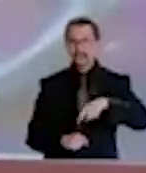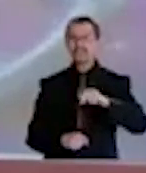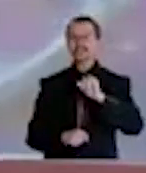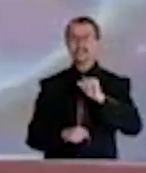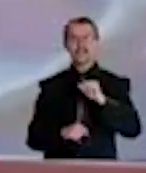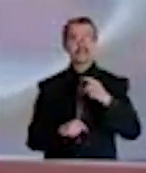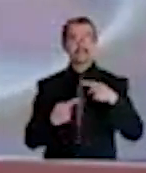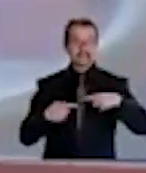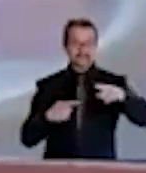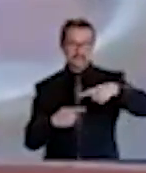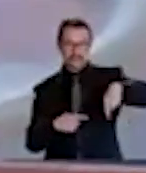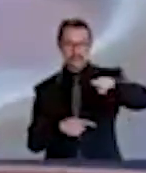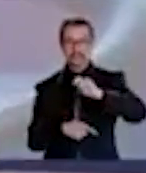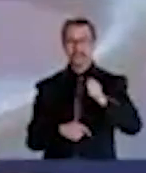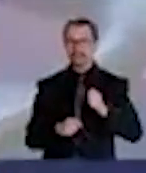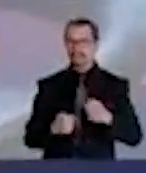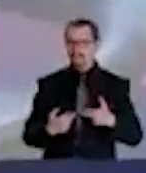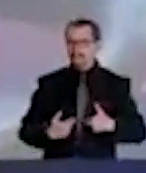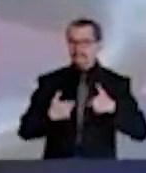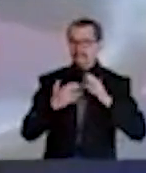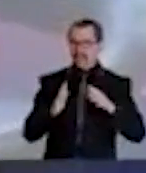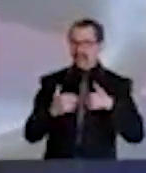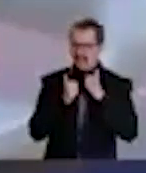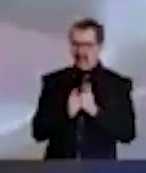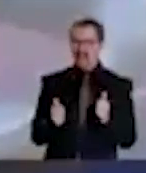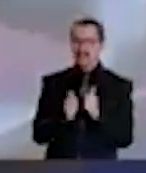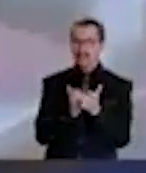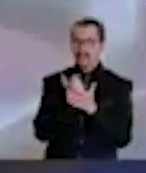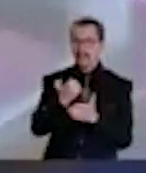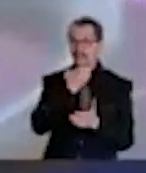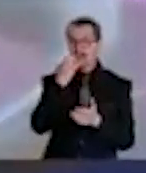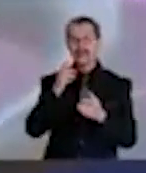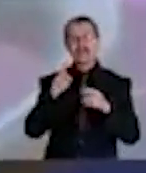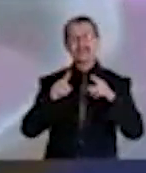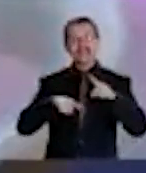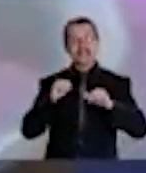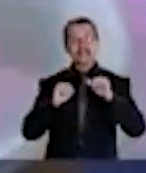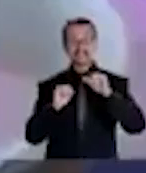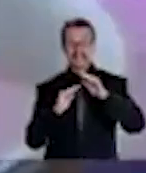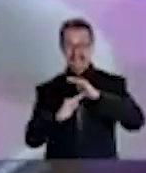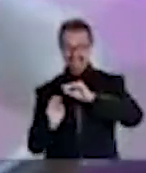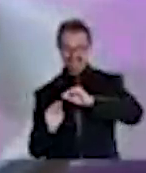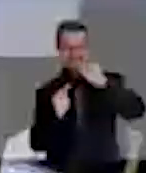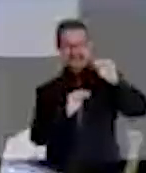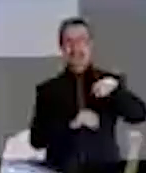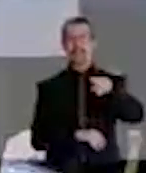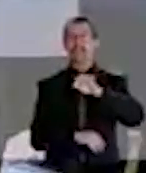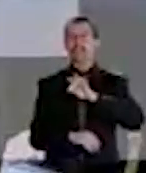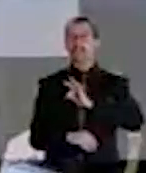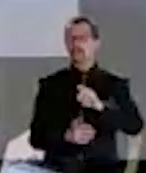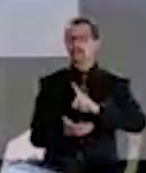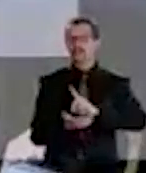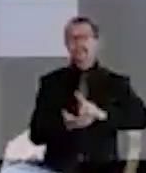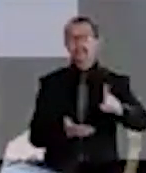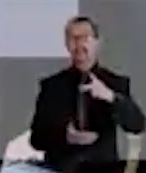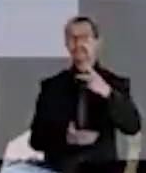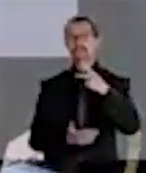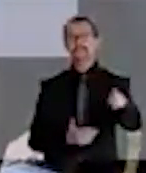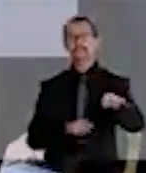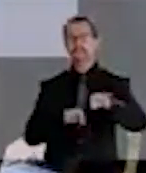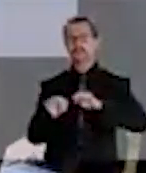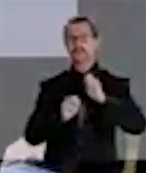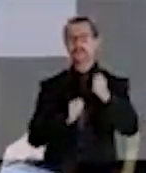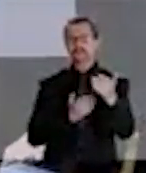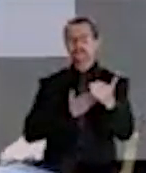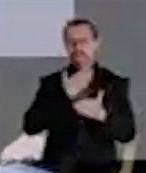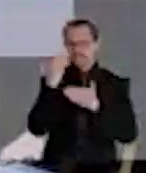para un inmigrante la diferencia entre poder hacer vida o no es el ejercicio de su profesión todo se logró cuando fui canciller gracias